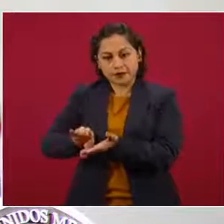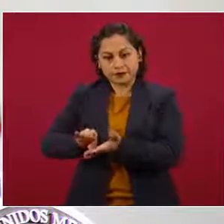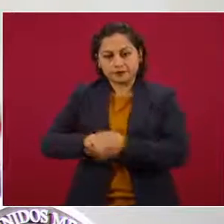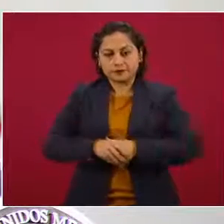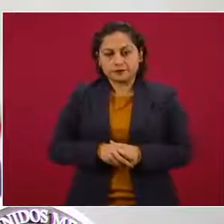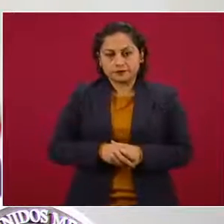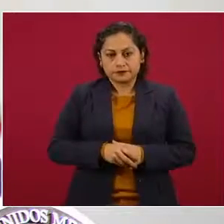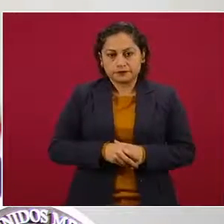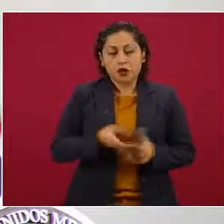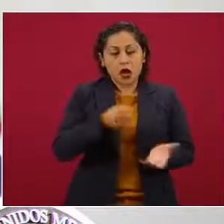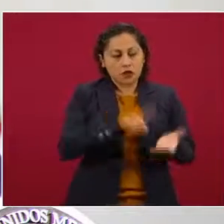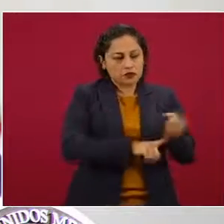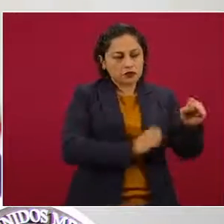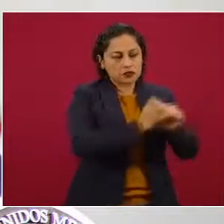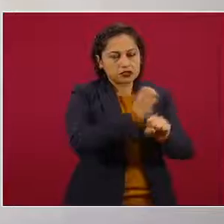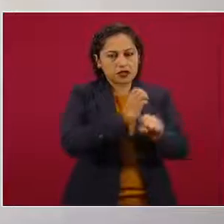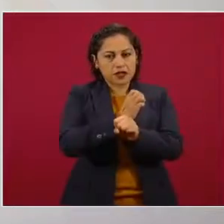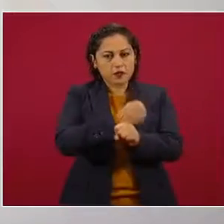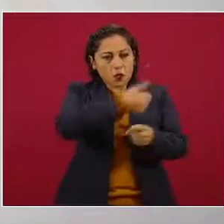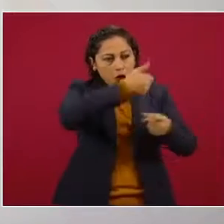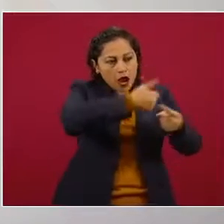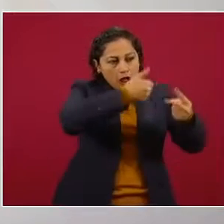a cada estado.